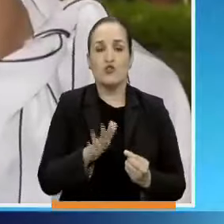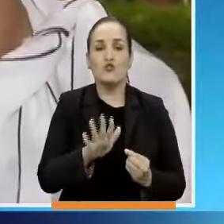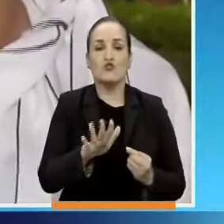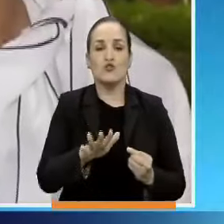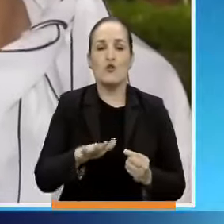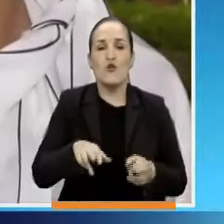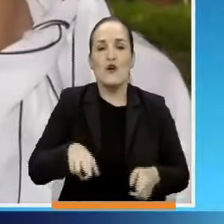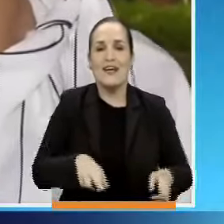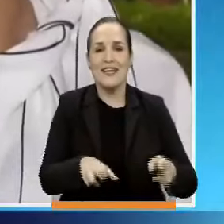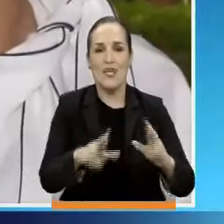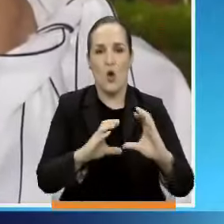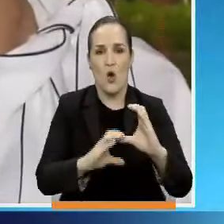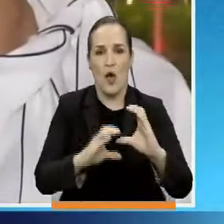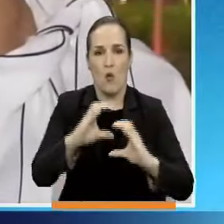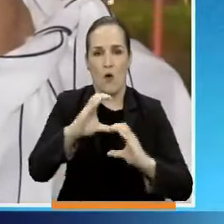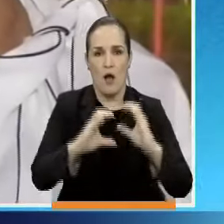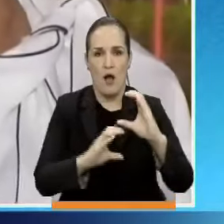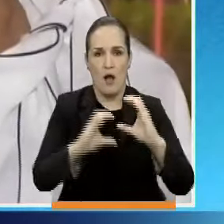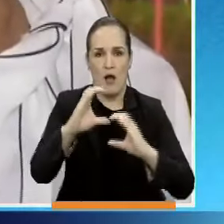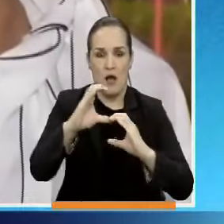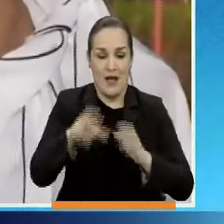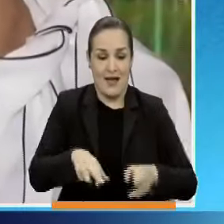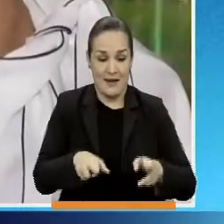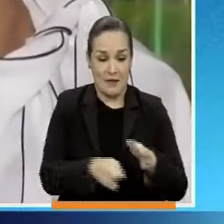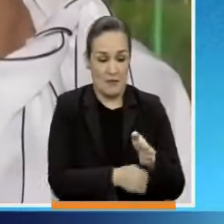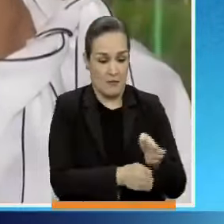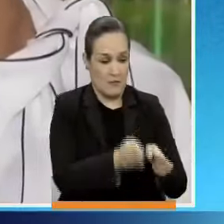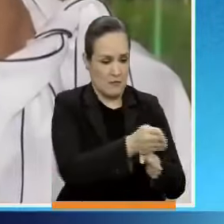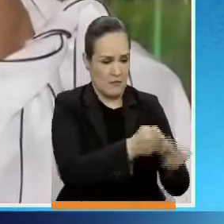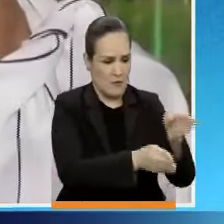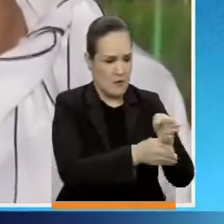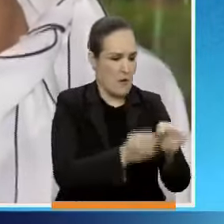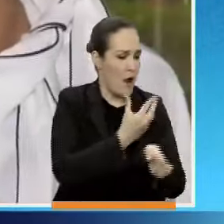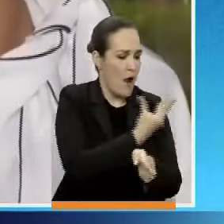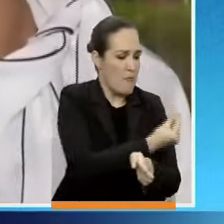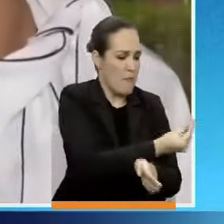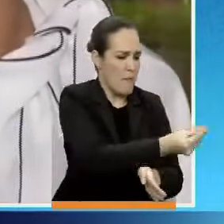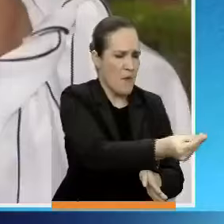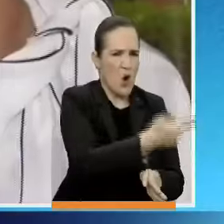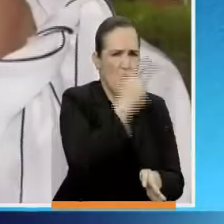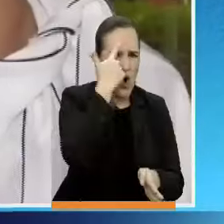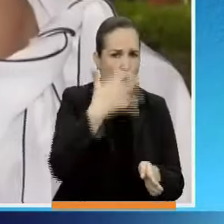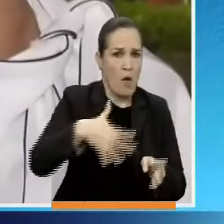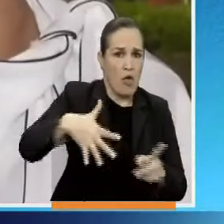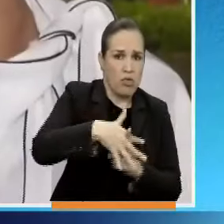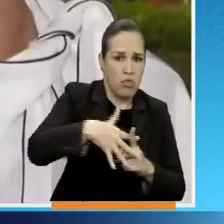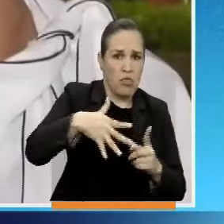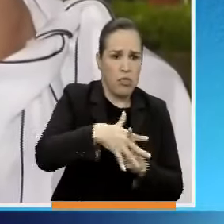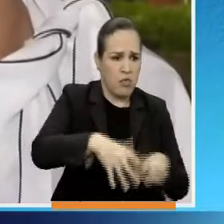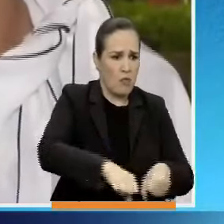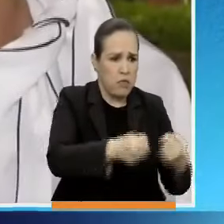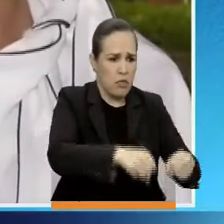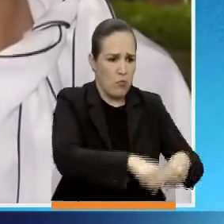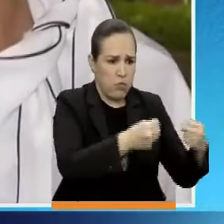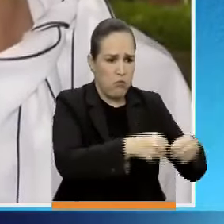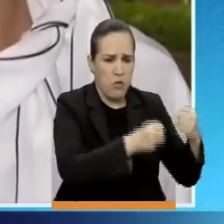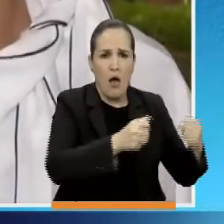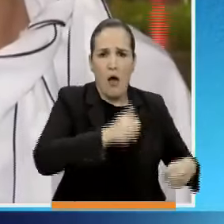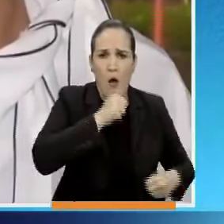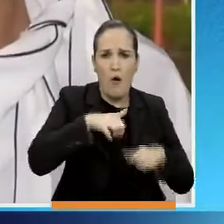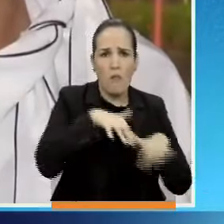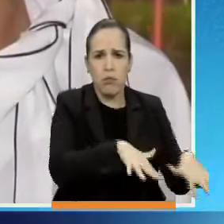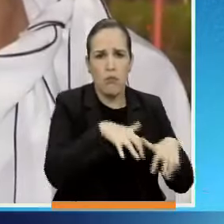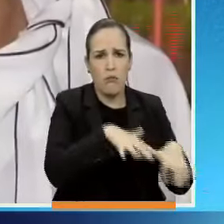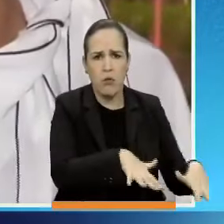río Cauca, el gobierno nacional ha propuesto dos alternativas para estas personas que han vivido históricamente esta problemática. La